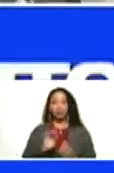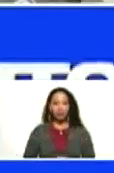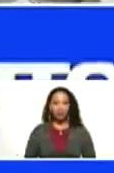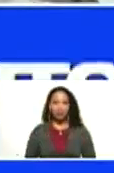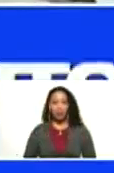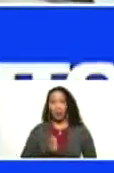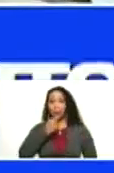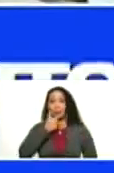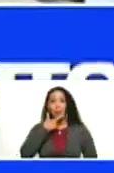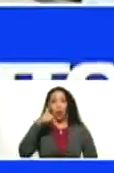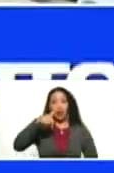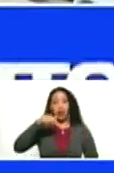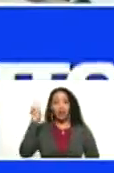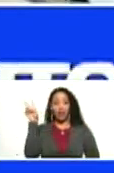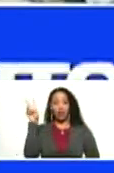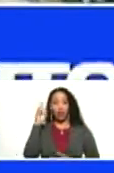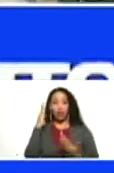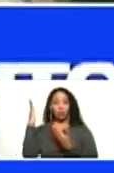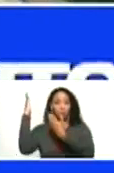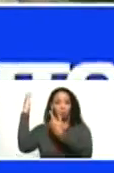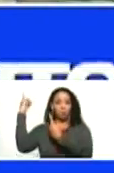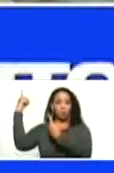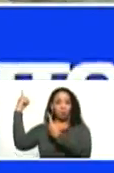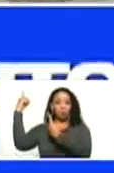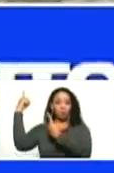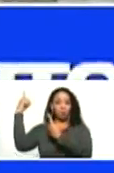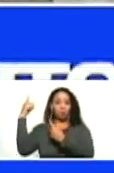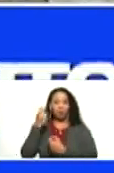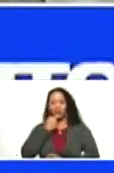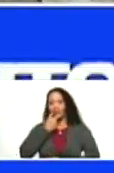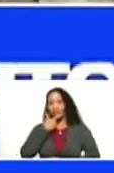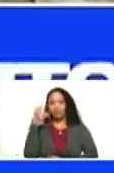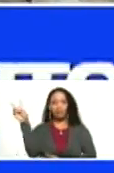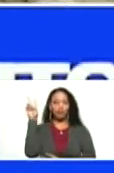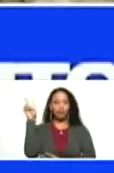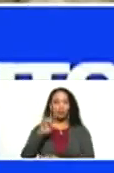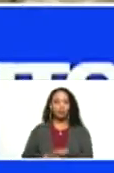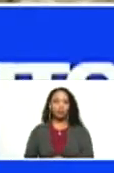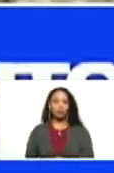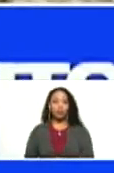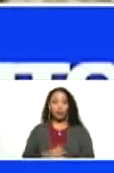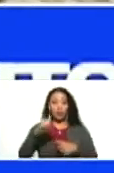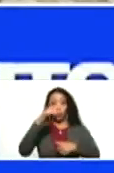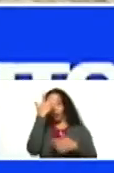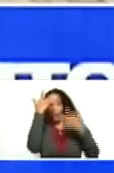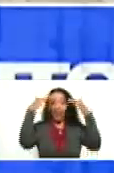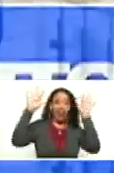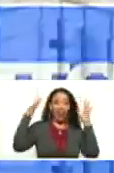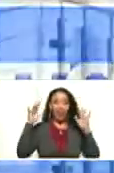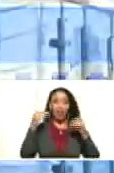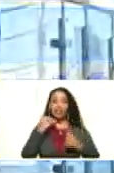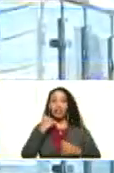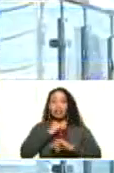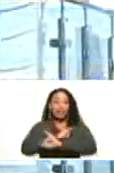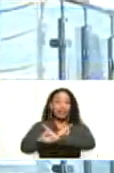belleza que es Venezuela. ¡Qué belleza Venezuela! Y estos carnavales que acaban de